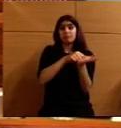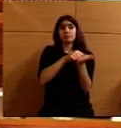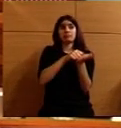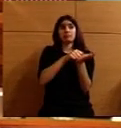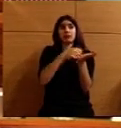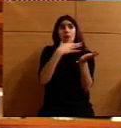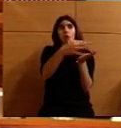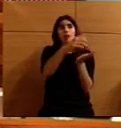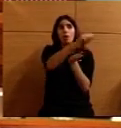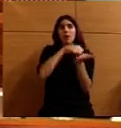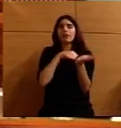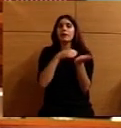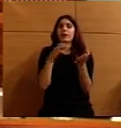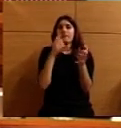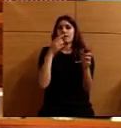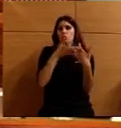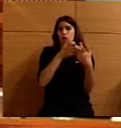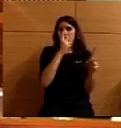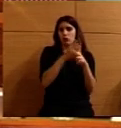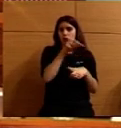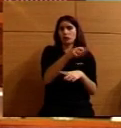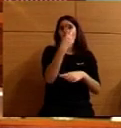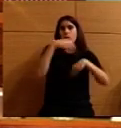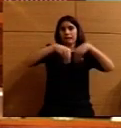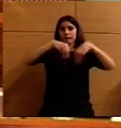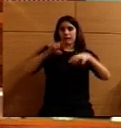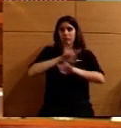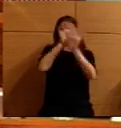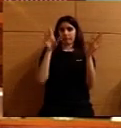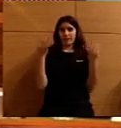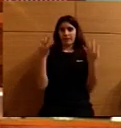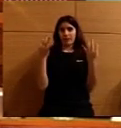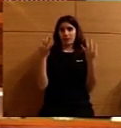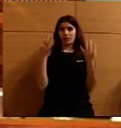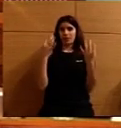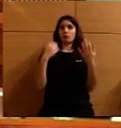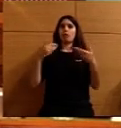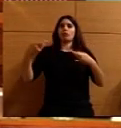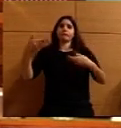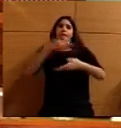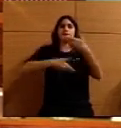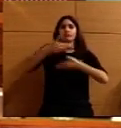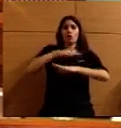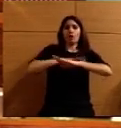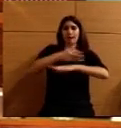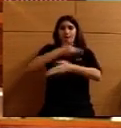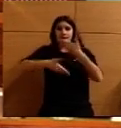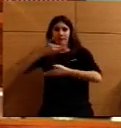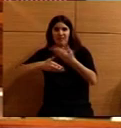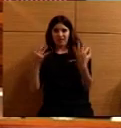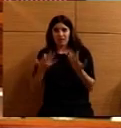la despoblación tiene que ser, o se tiene que luchar contra la despoblación con una estrategia y con la cogobernanza. Simplemente.